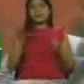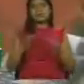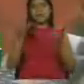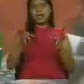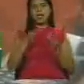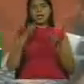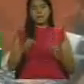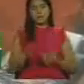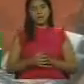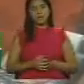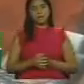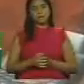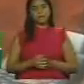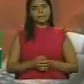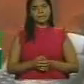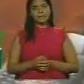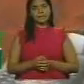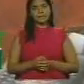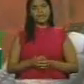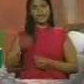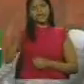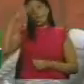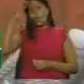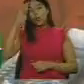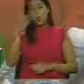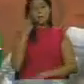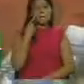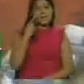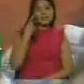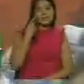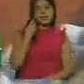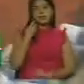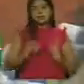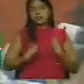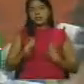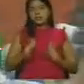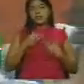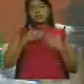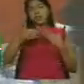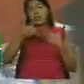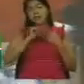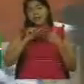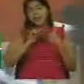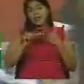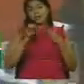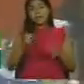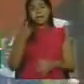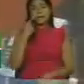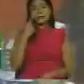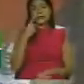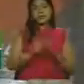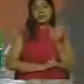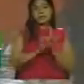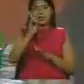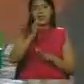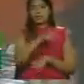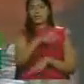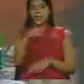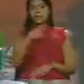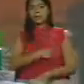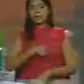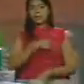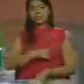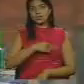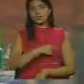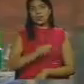ahí incluso, fíjense, desde La Habana, pendiente, en el preoperatorio, pendiente de todo lo que es el desarrollo de cada una de las grandes